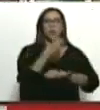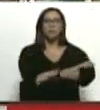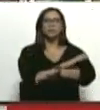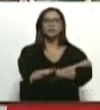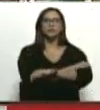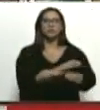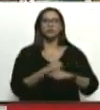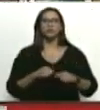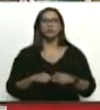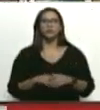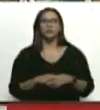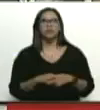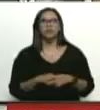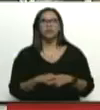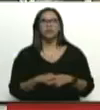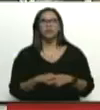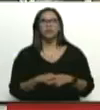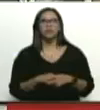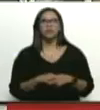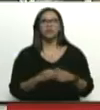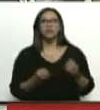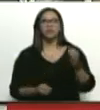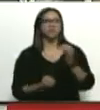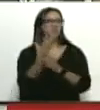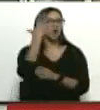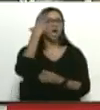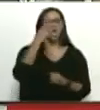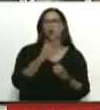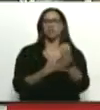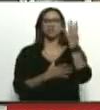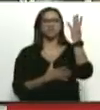eran fuegos artificiales.